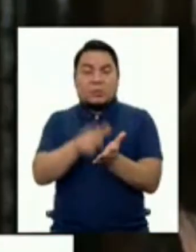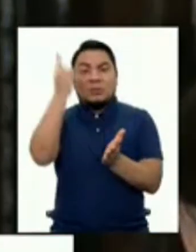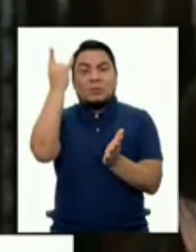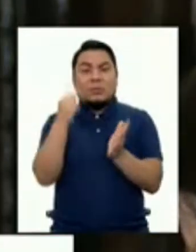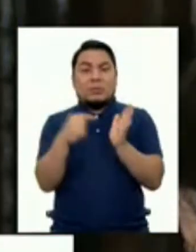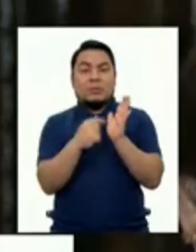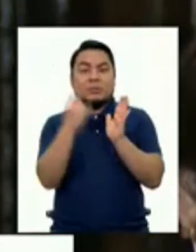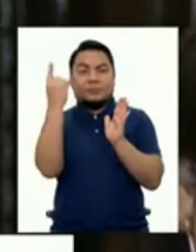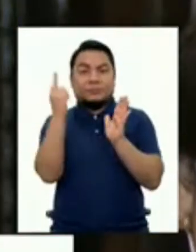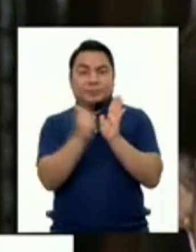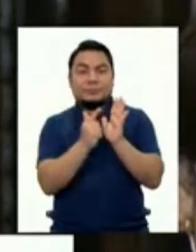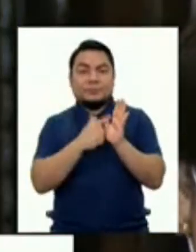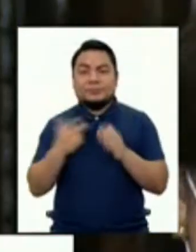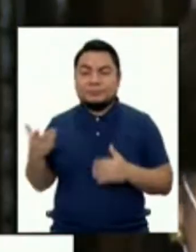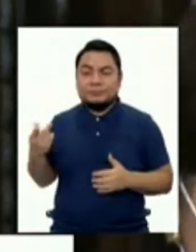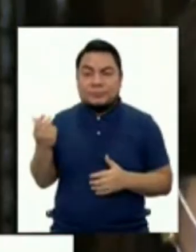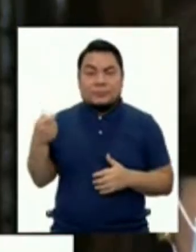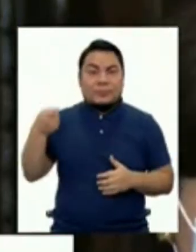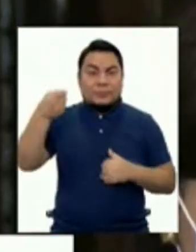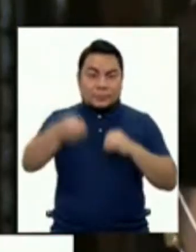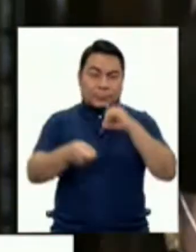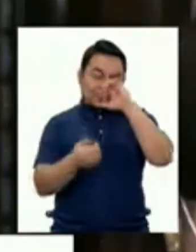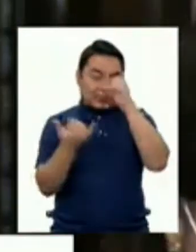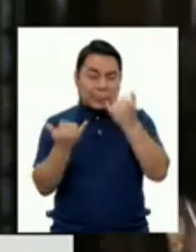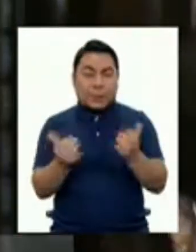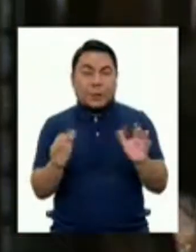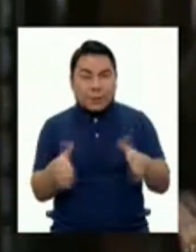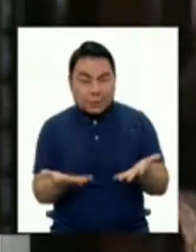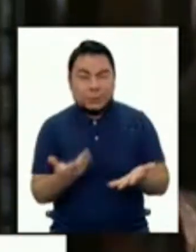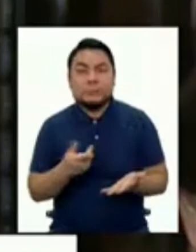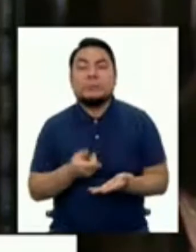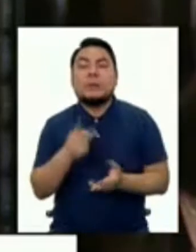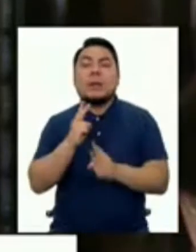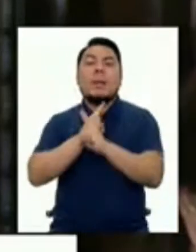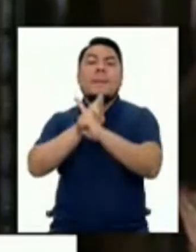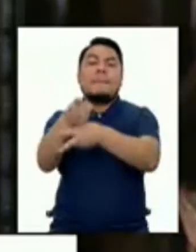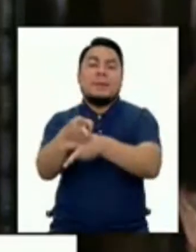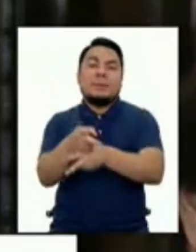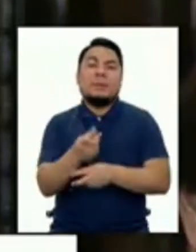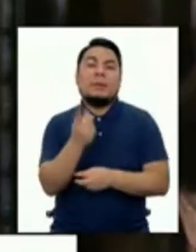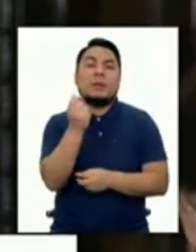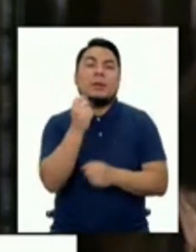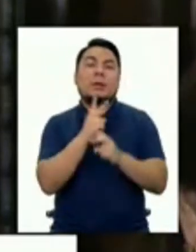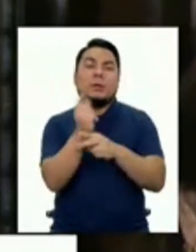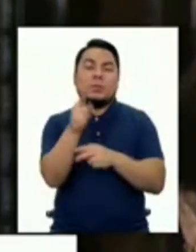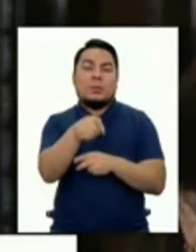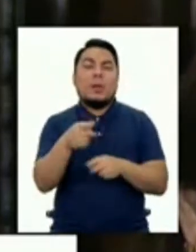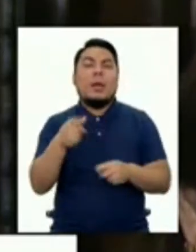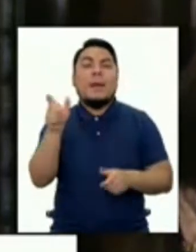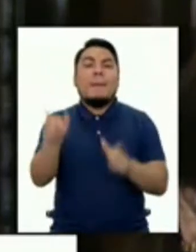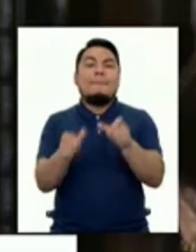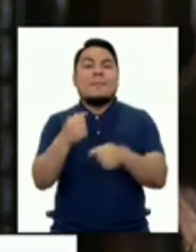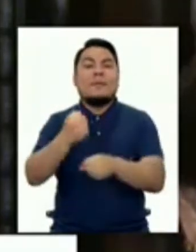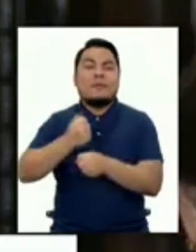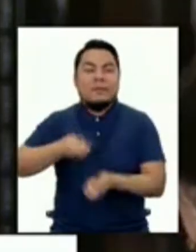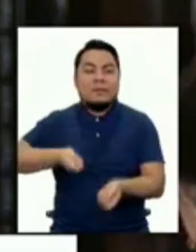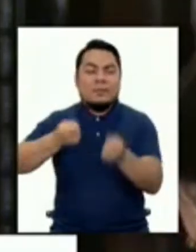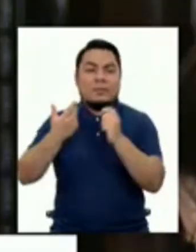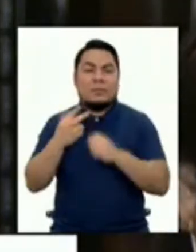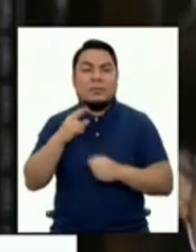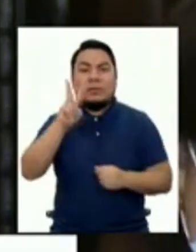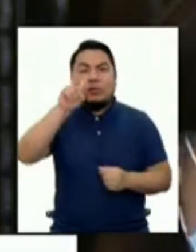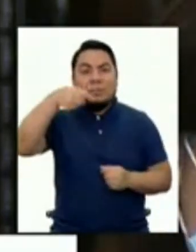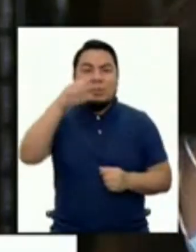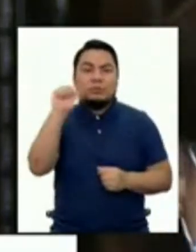a través del cual se nos transfirieron recursos y en la actualidad se vienen dando préstamos, microcréditos a pescadores artesanales de hasta por la suma de